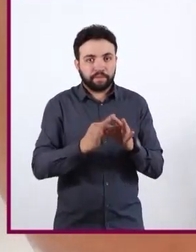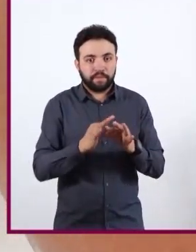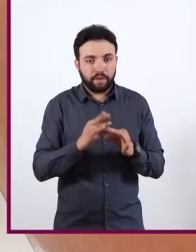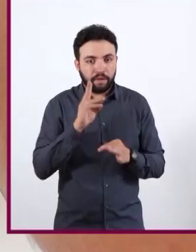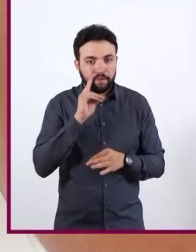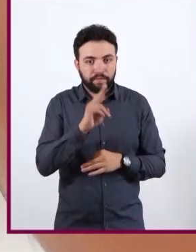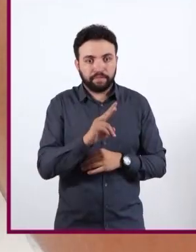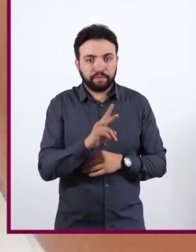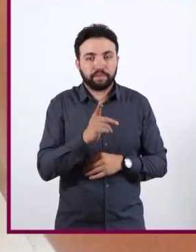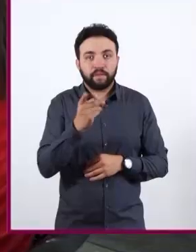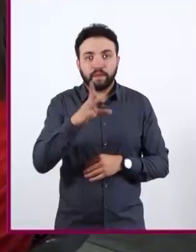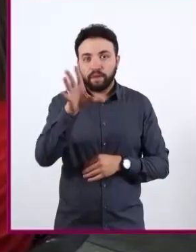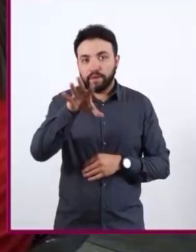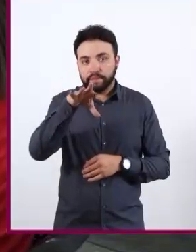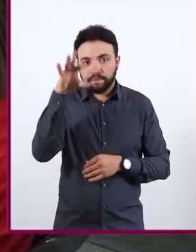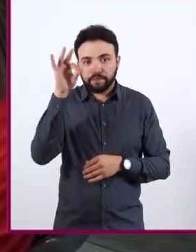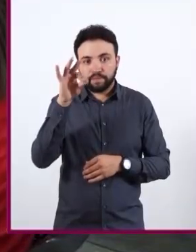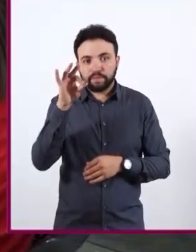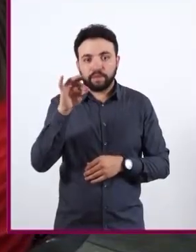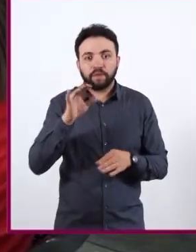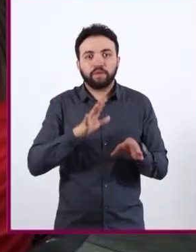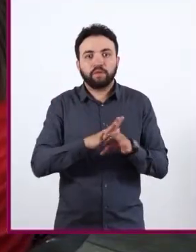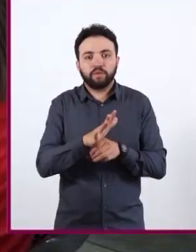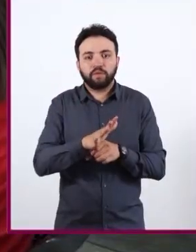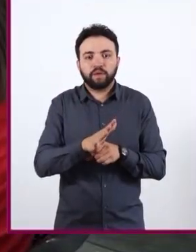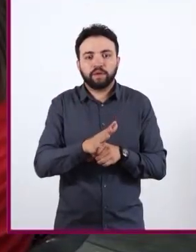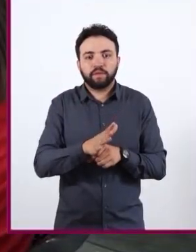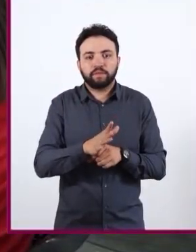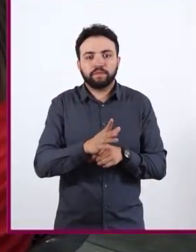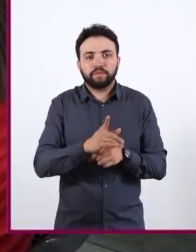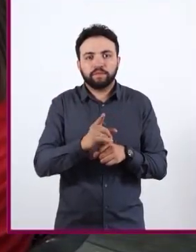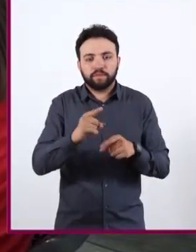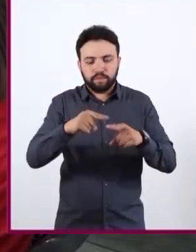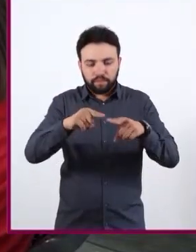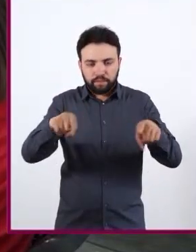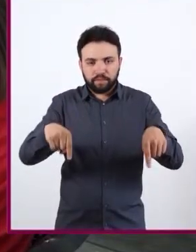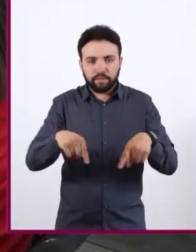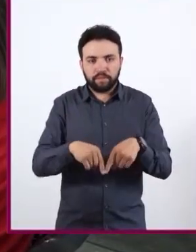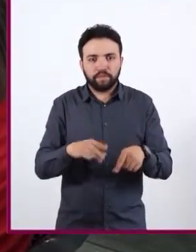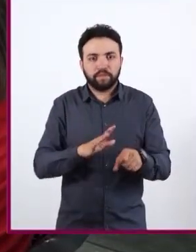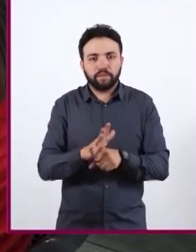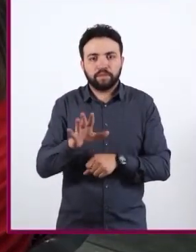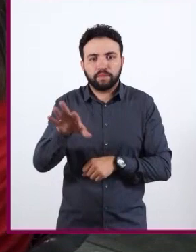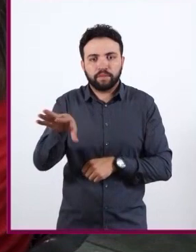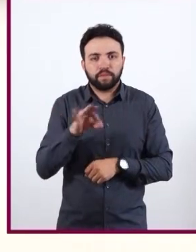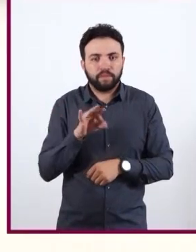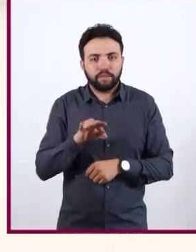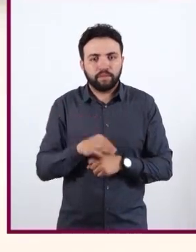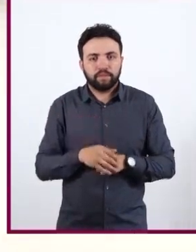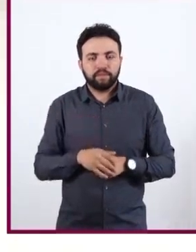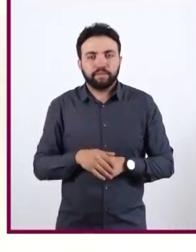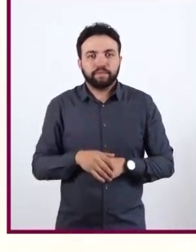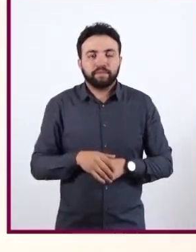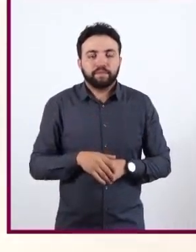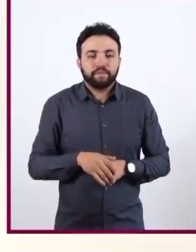Ya con eso, lo que van a hacer es elegir una plantilla de estas.